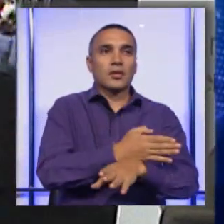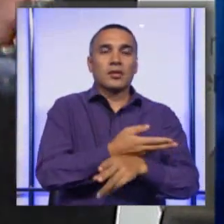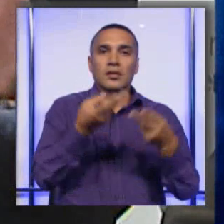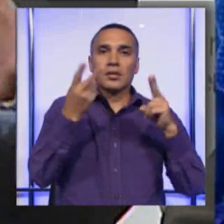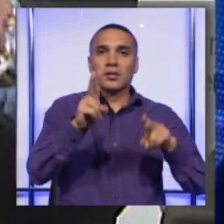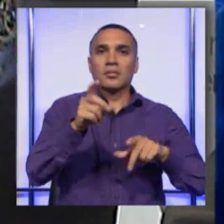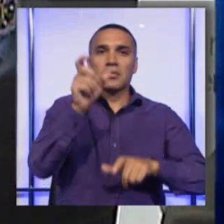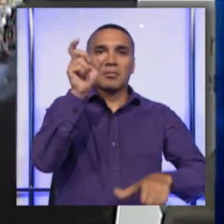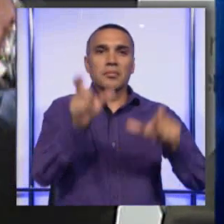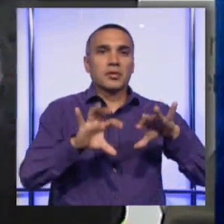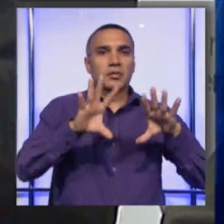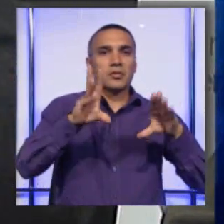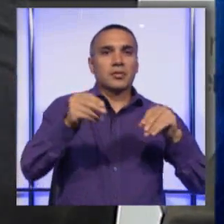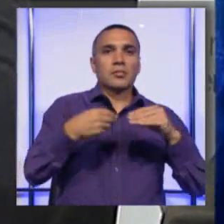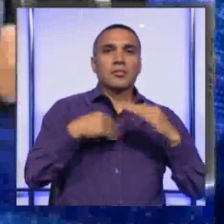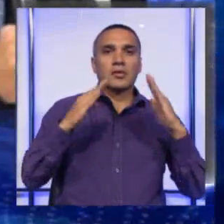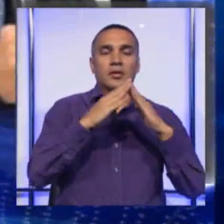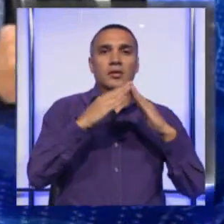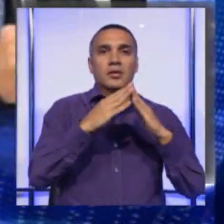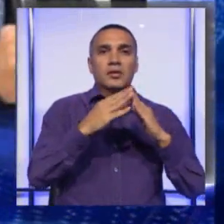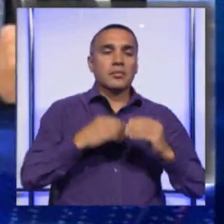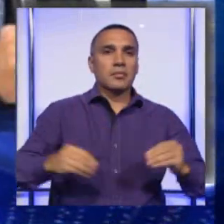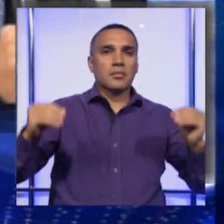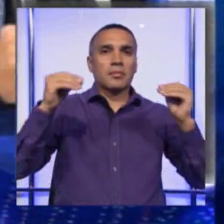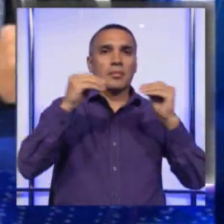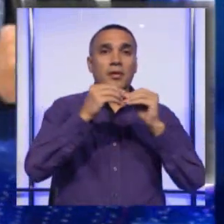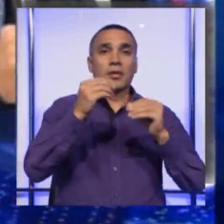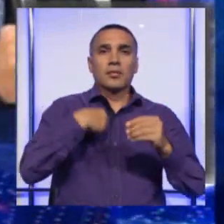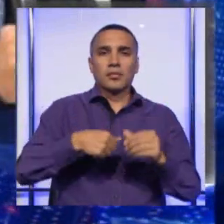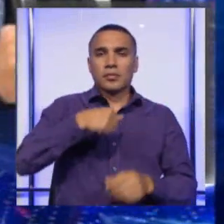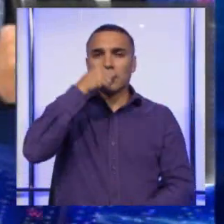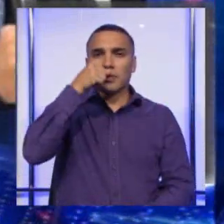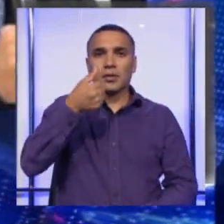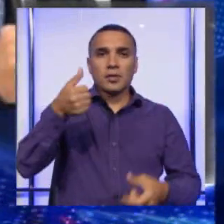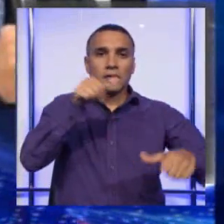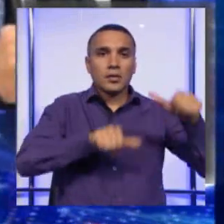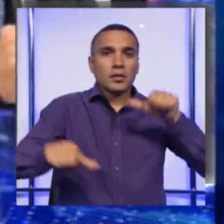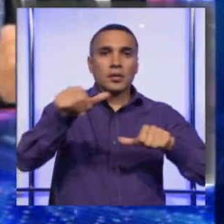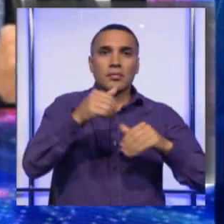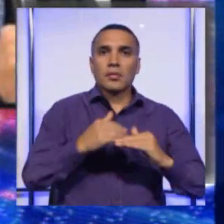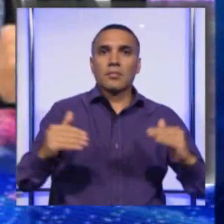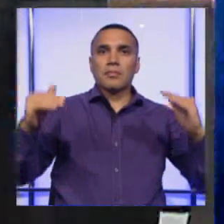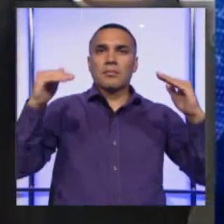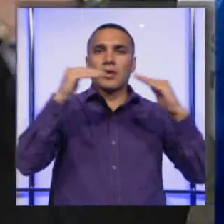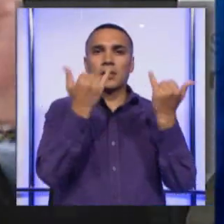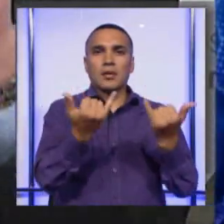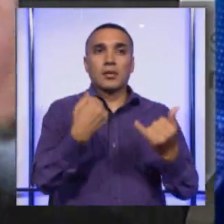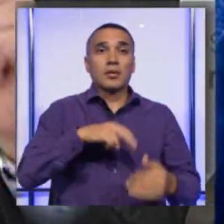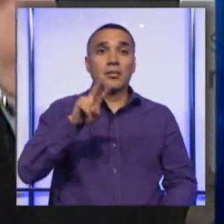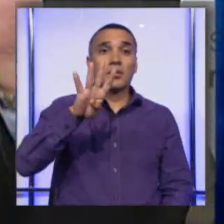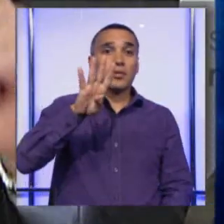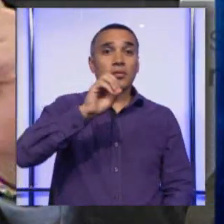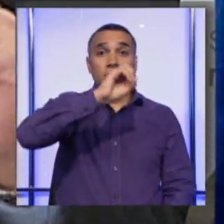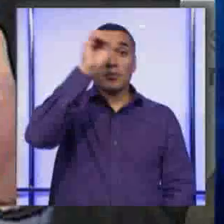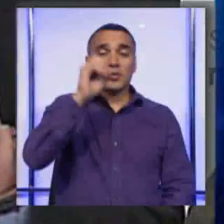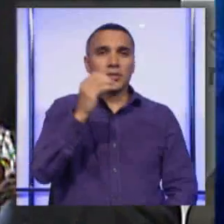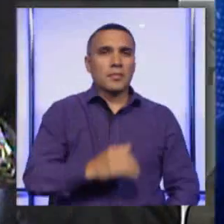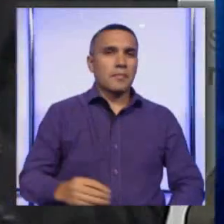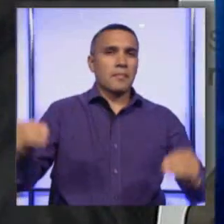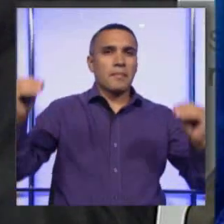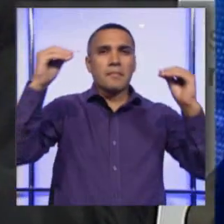a personas y a domicilios. Incremento captura de droga y precursores químicos para su elaboración. Un